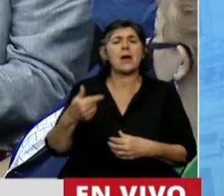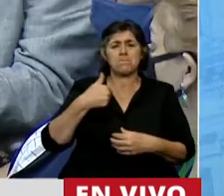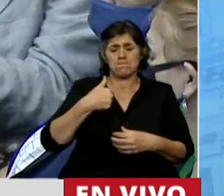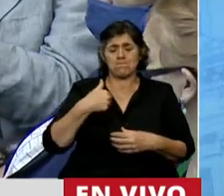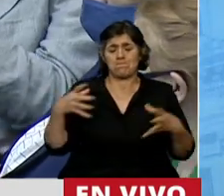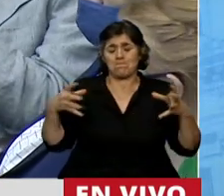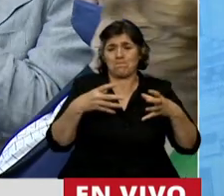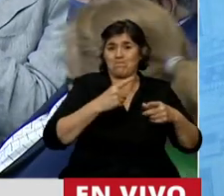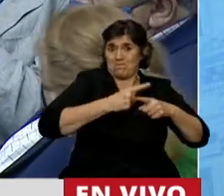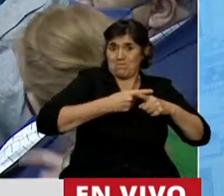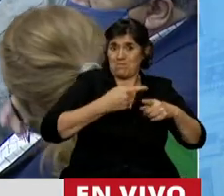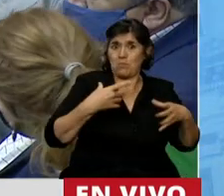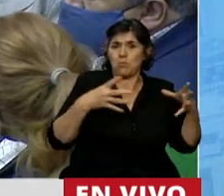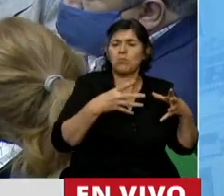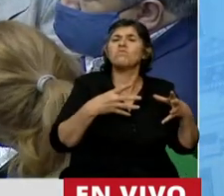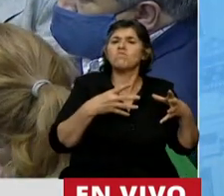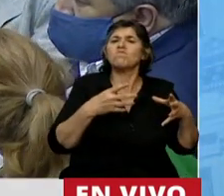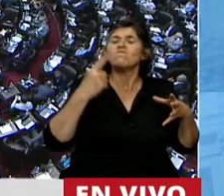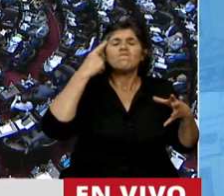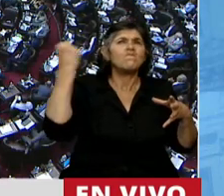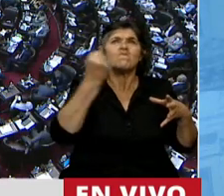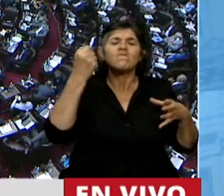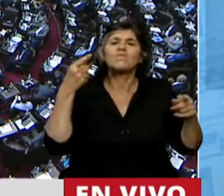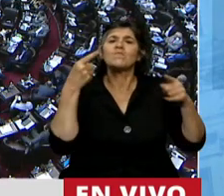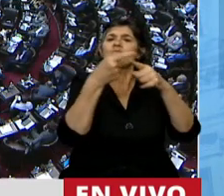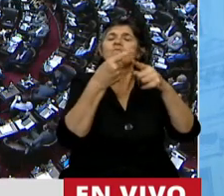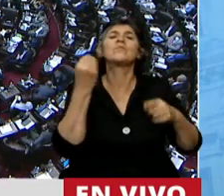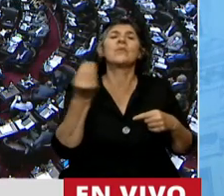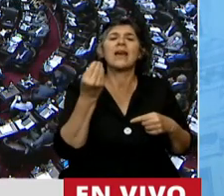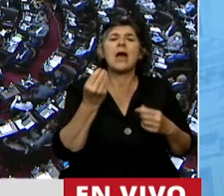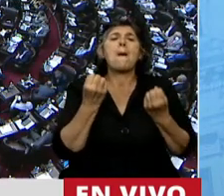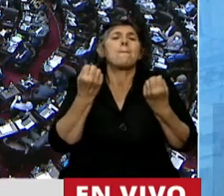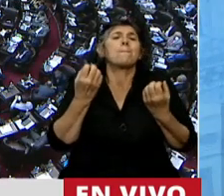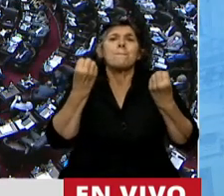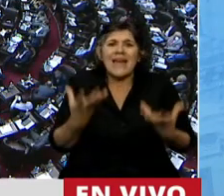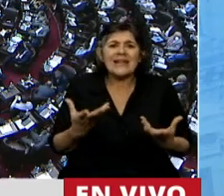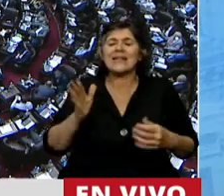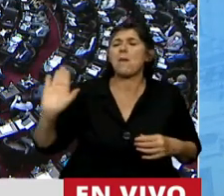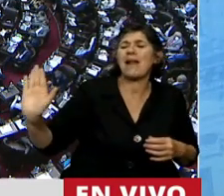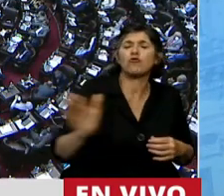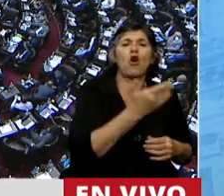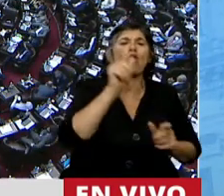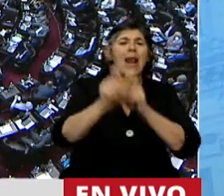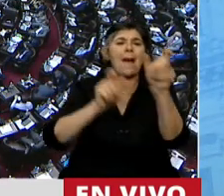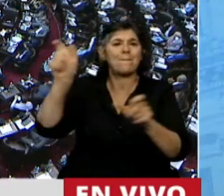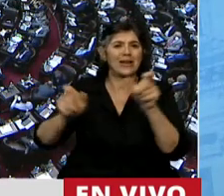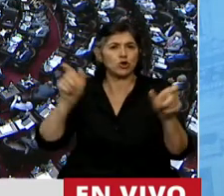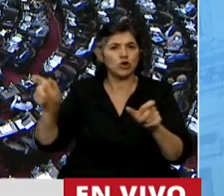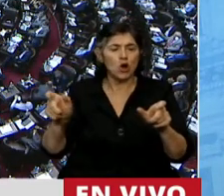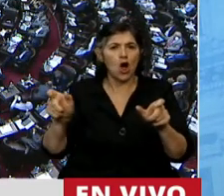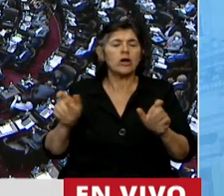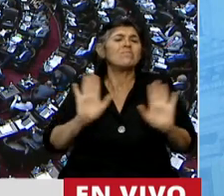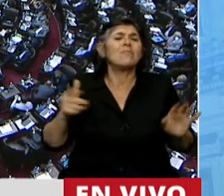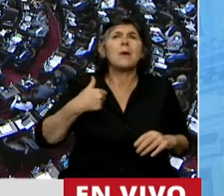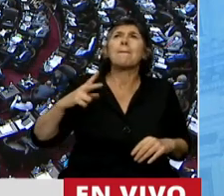que aspira al bienestar de la sociedad sobre todo y esto este bienestar una sociedad tiene que estar sobre los intereses